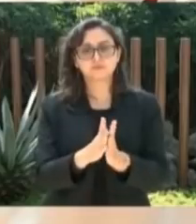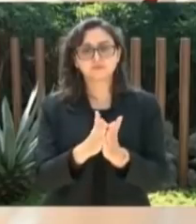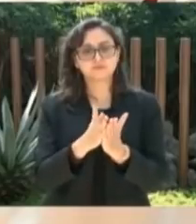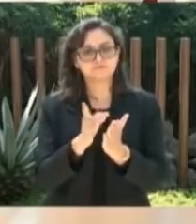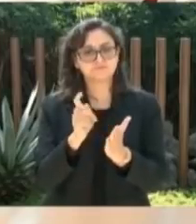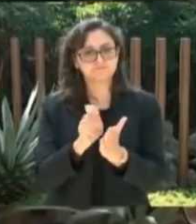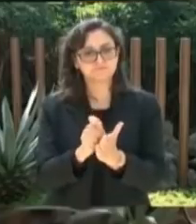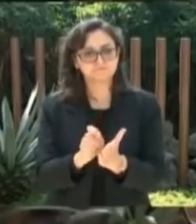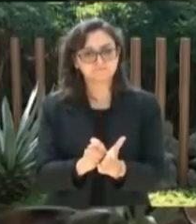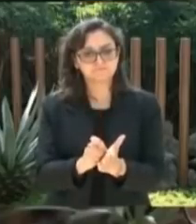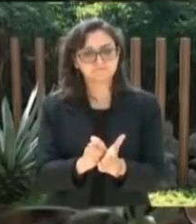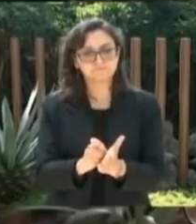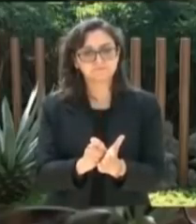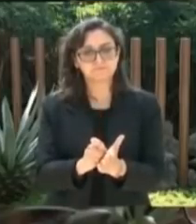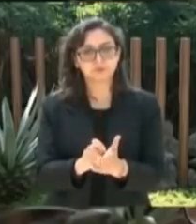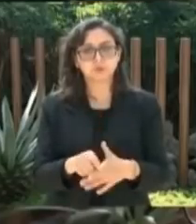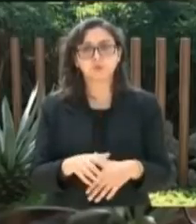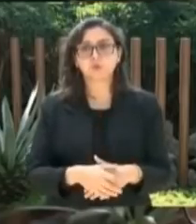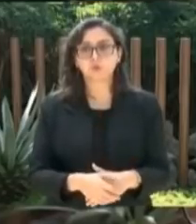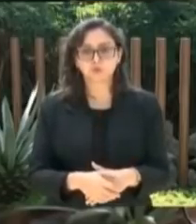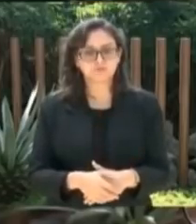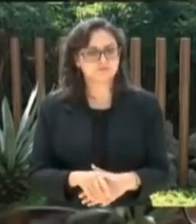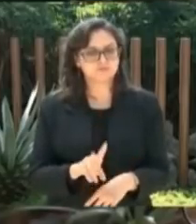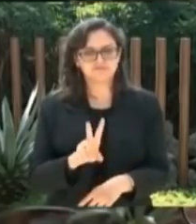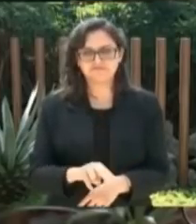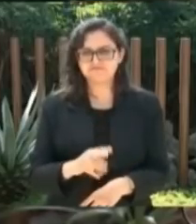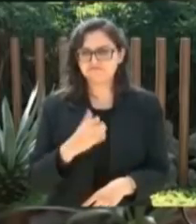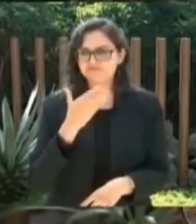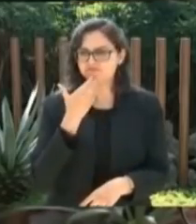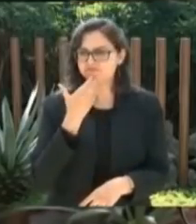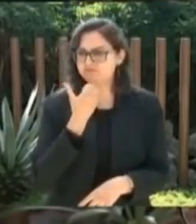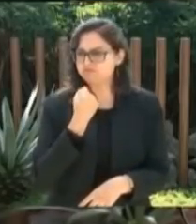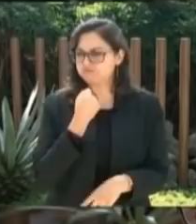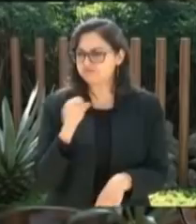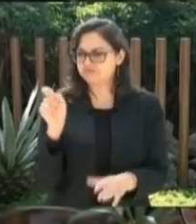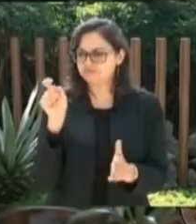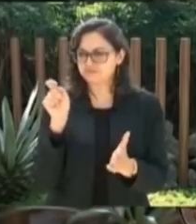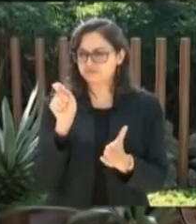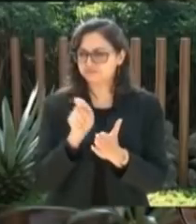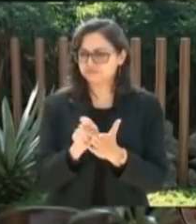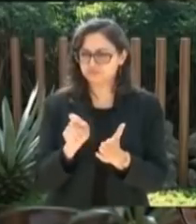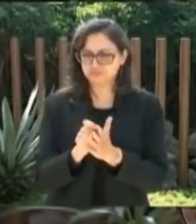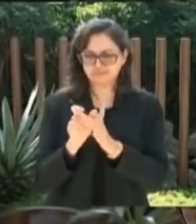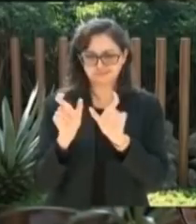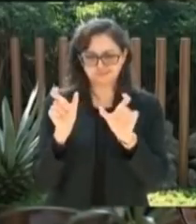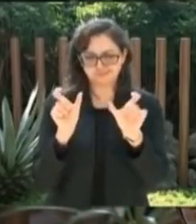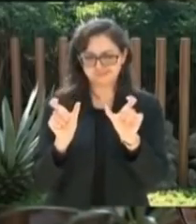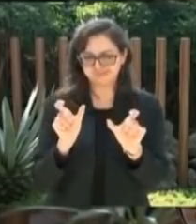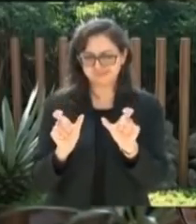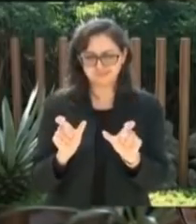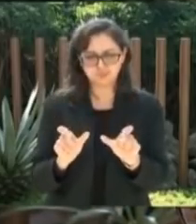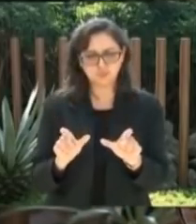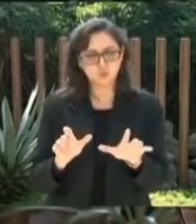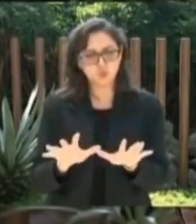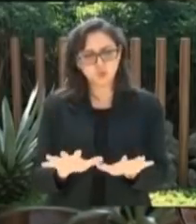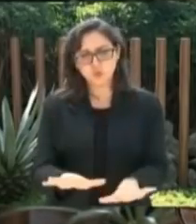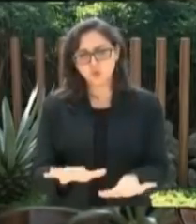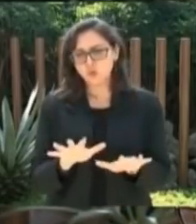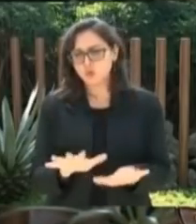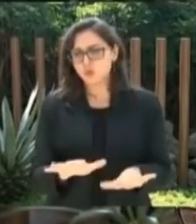postulado, gran ensayista, prosista de primer